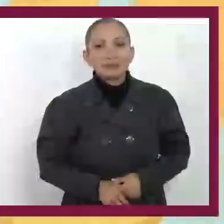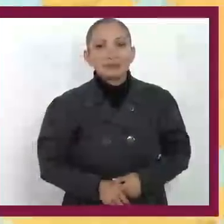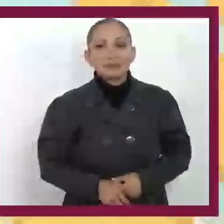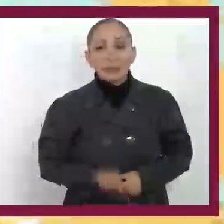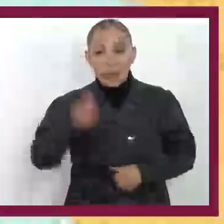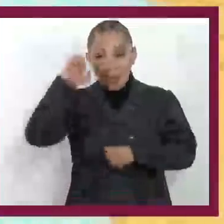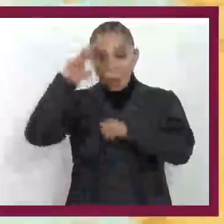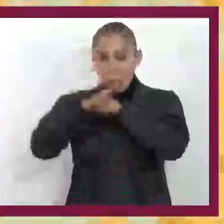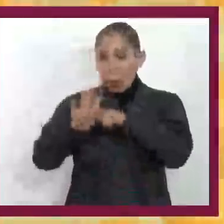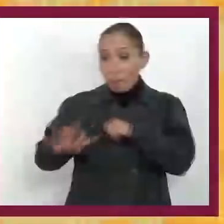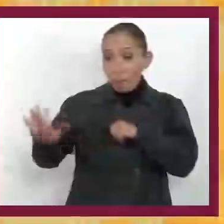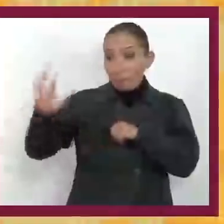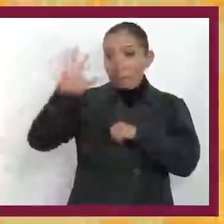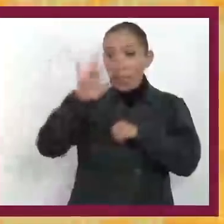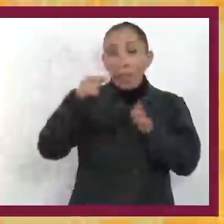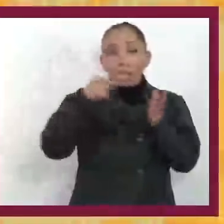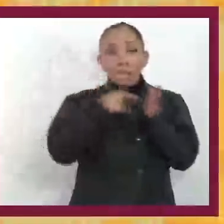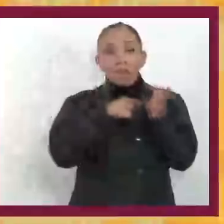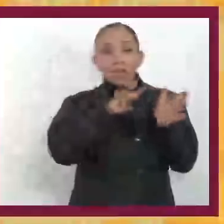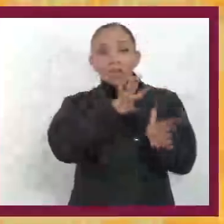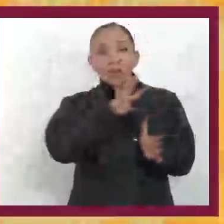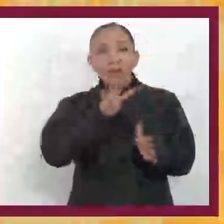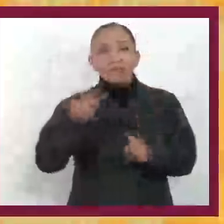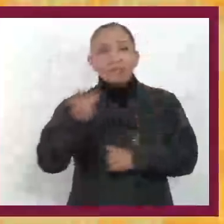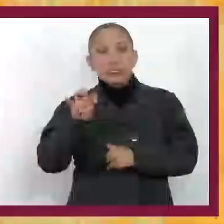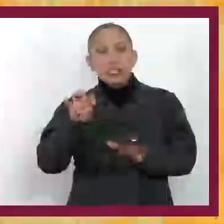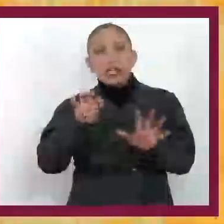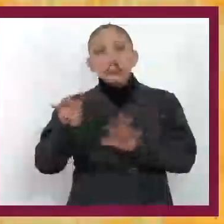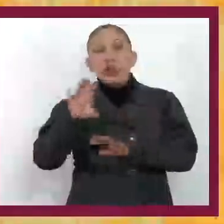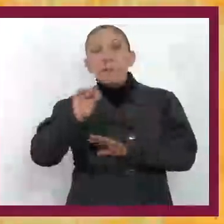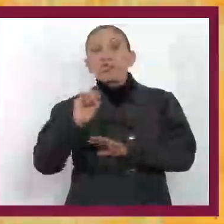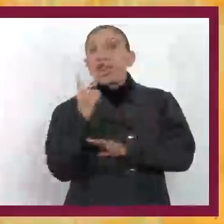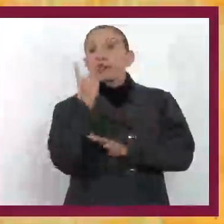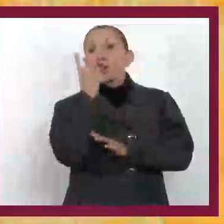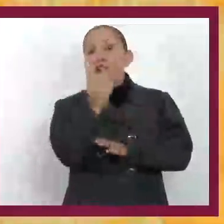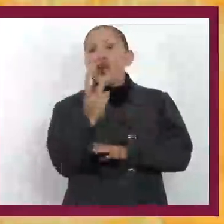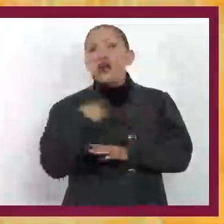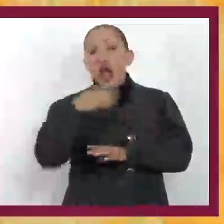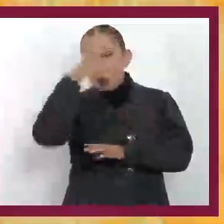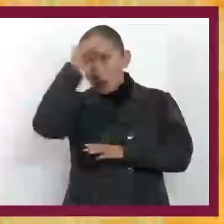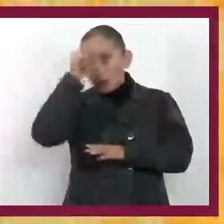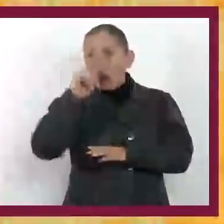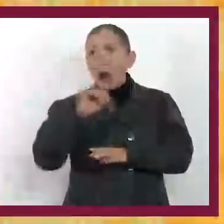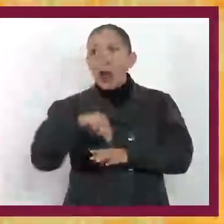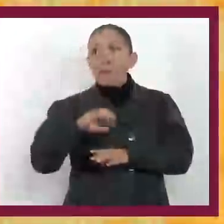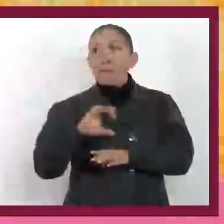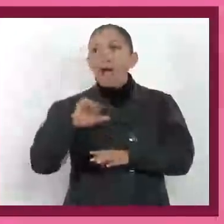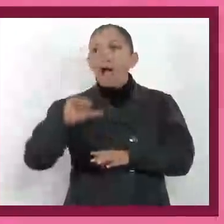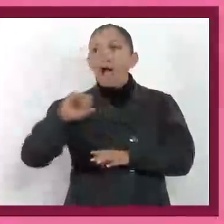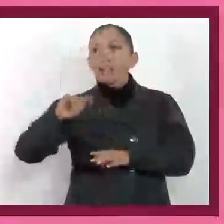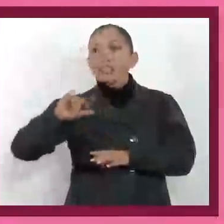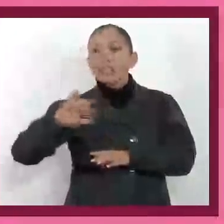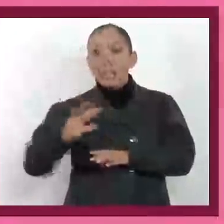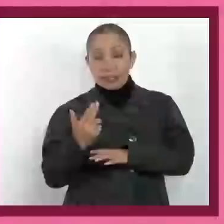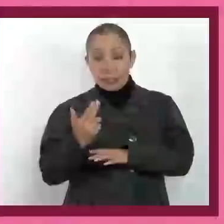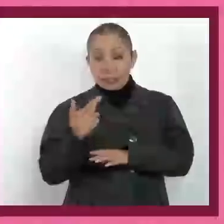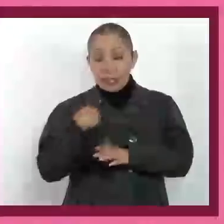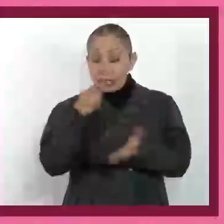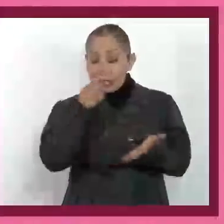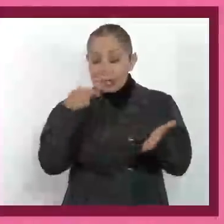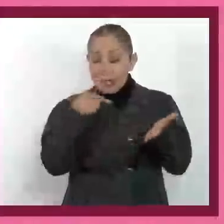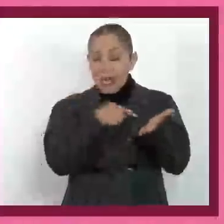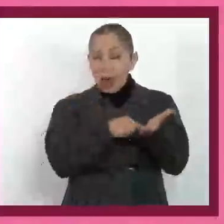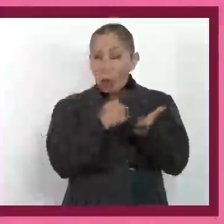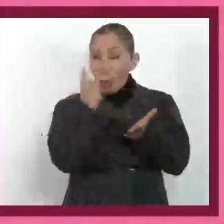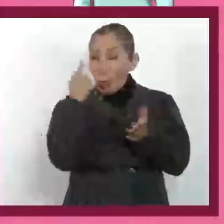En Europa, en 1992, el Tratado de Maastricht, o Tratado de la Unión Europea, estableció